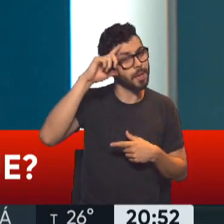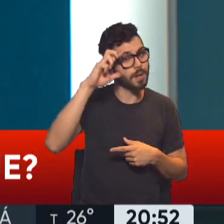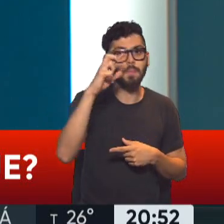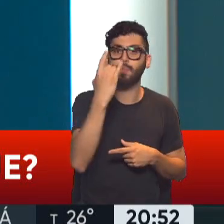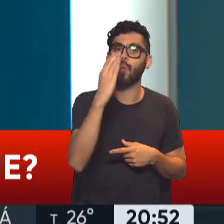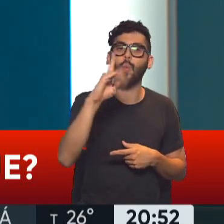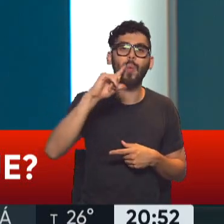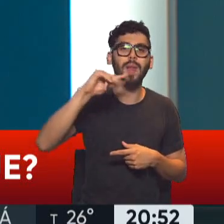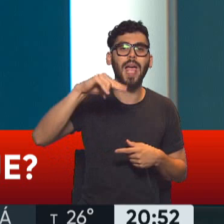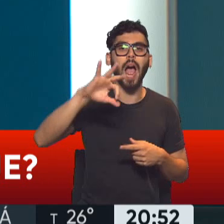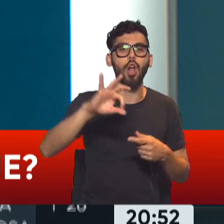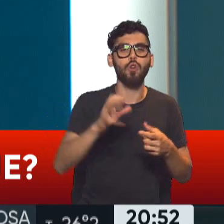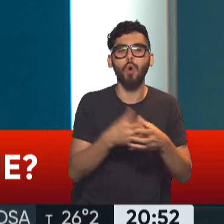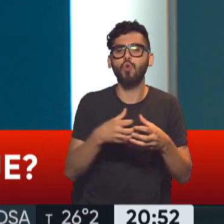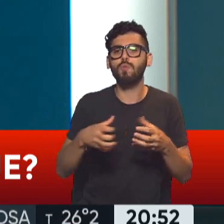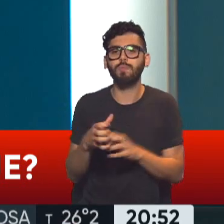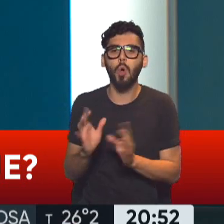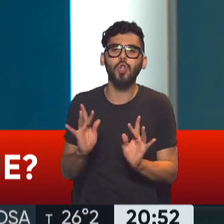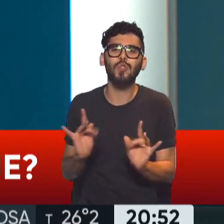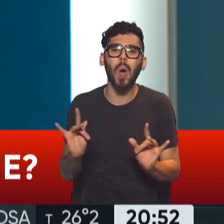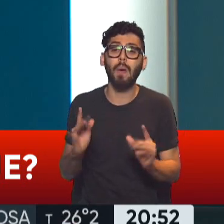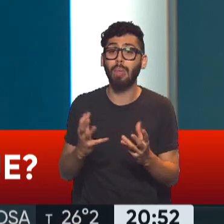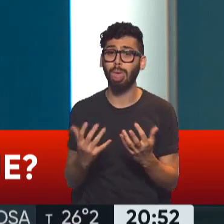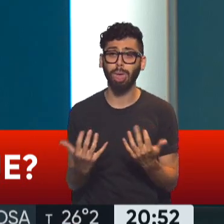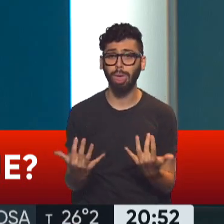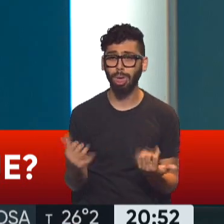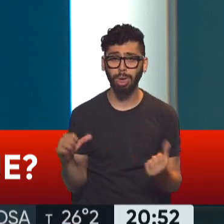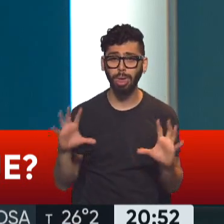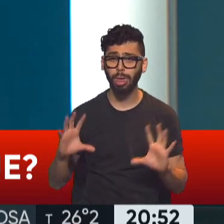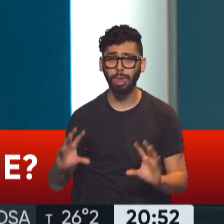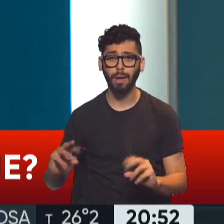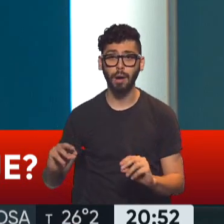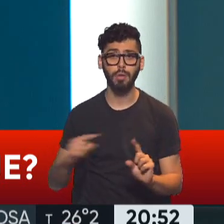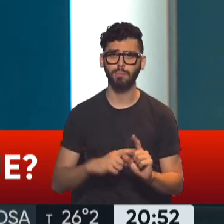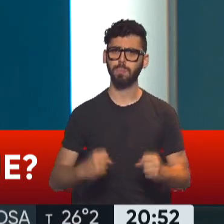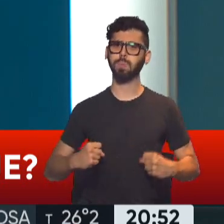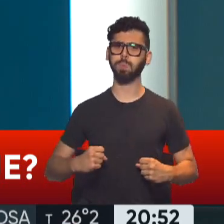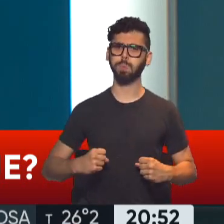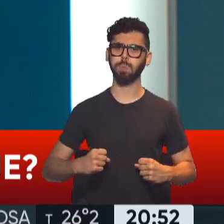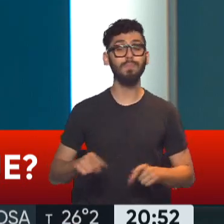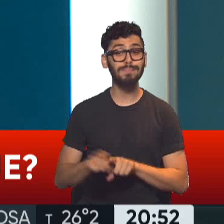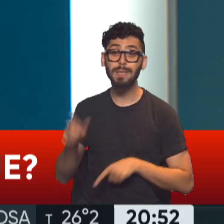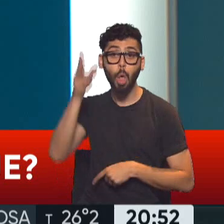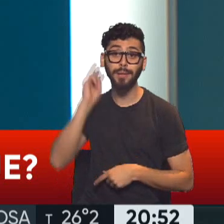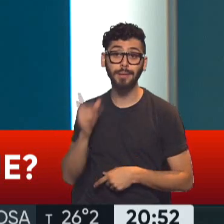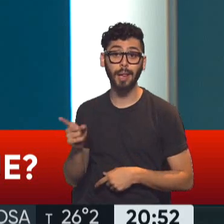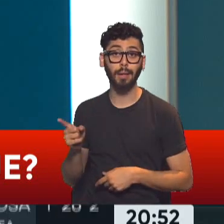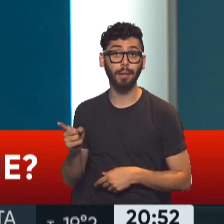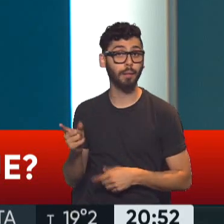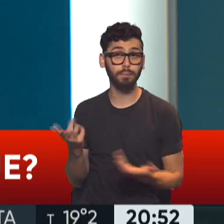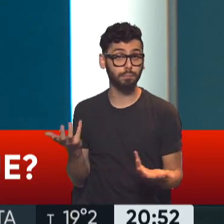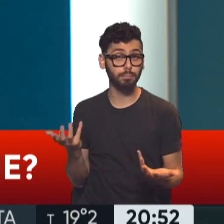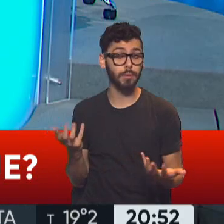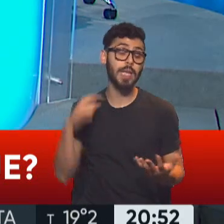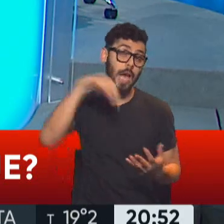el ala más blanda se deshilachó por completo y vinieron estos tipos duros. Lo mismo que pasó en Chile. Y acá un poco estamos viendo